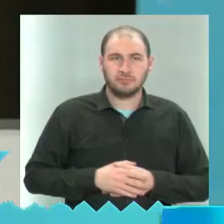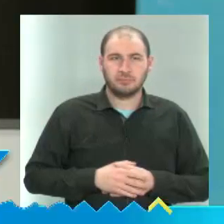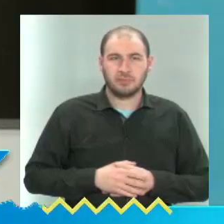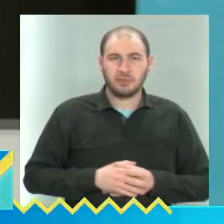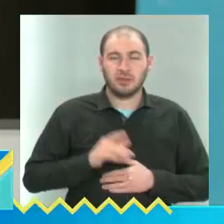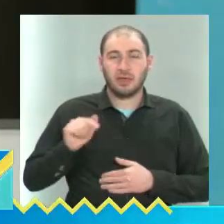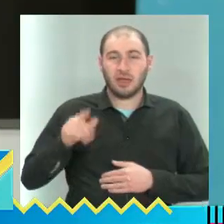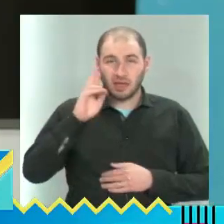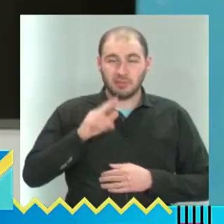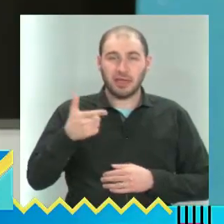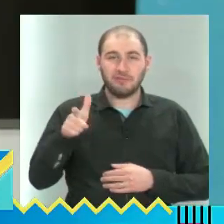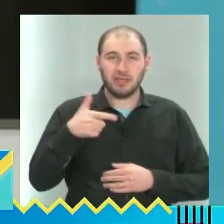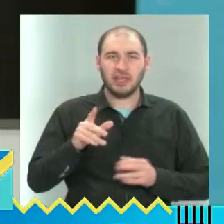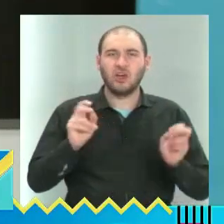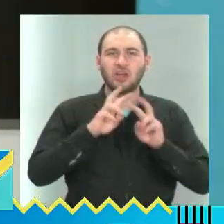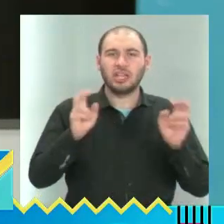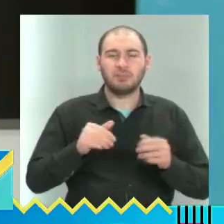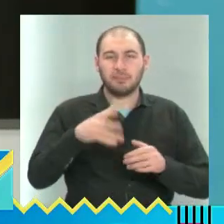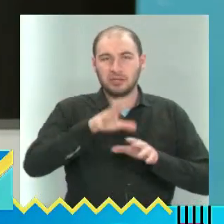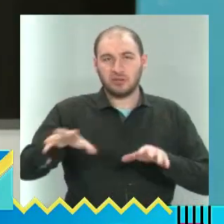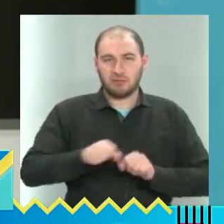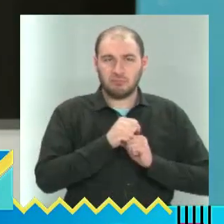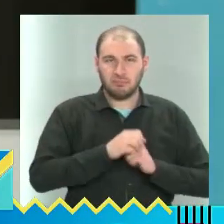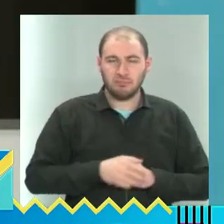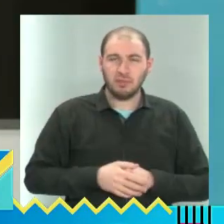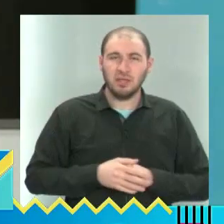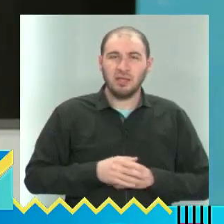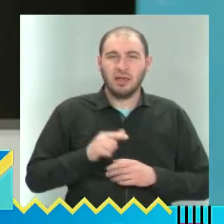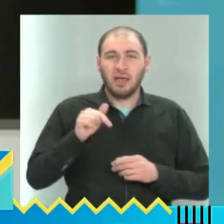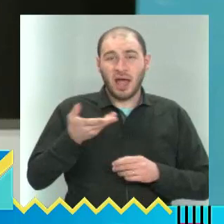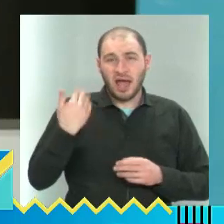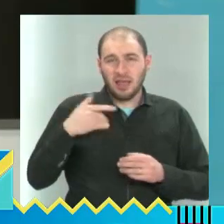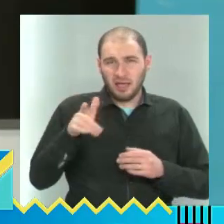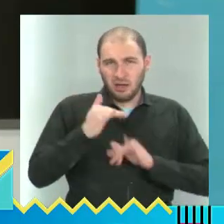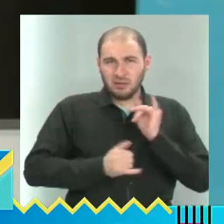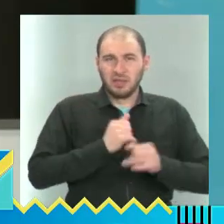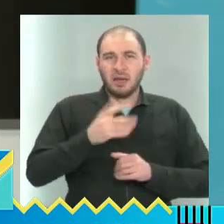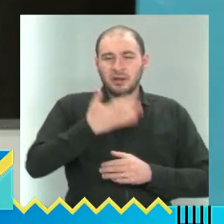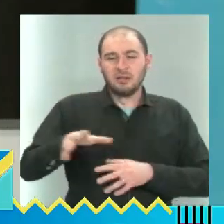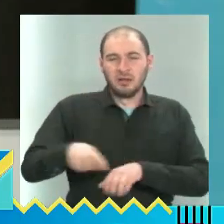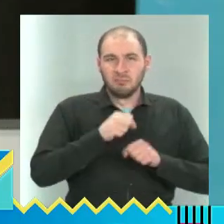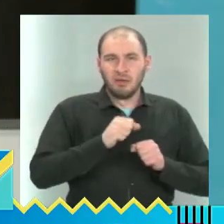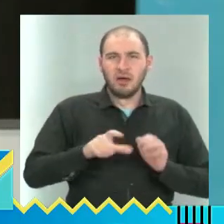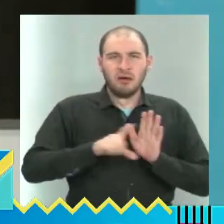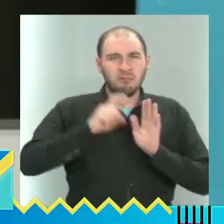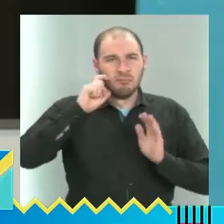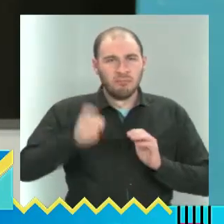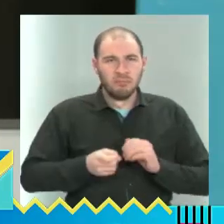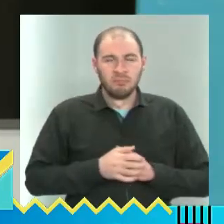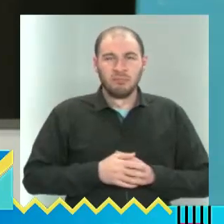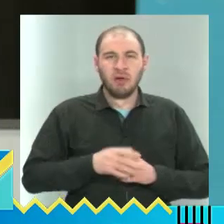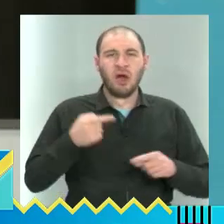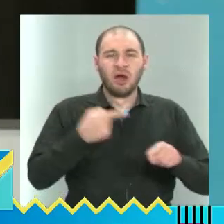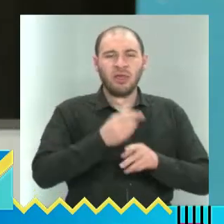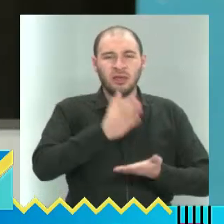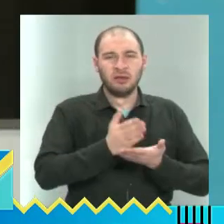Bien, ahí veíamos el clip en relación a la trata de personas y retomar algo que se decía en eso. La trata de personas es un delito que lesiona